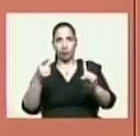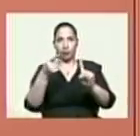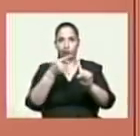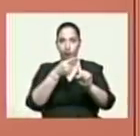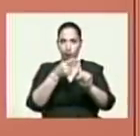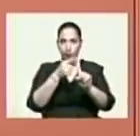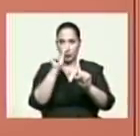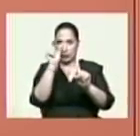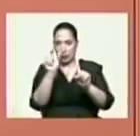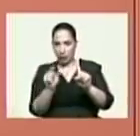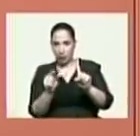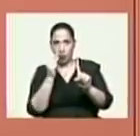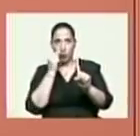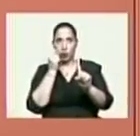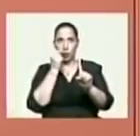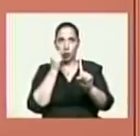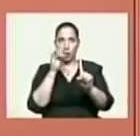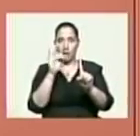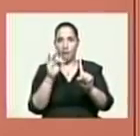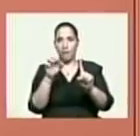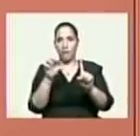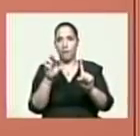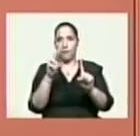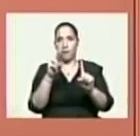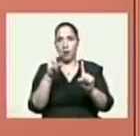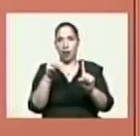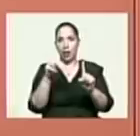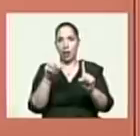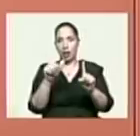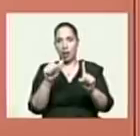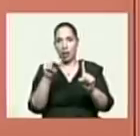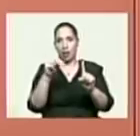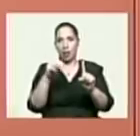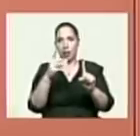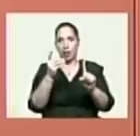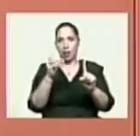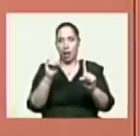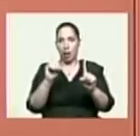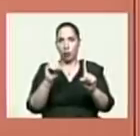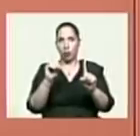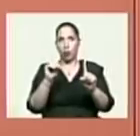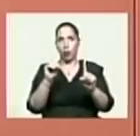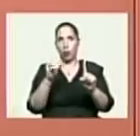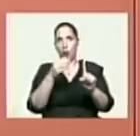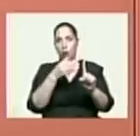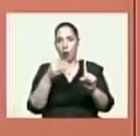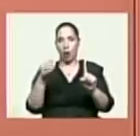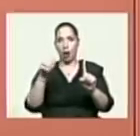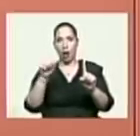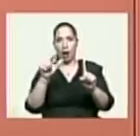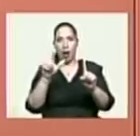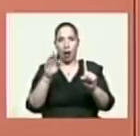señor Fernando Albán, concejal de